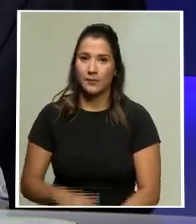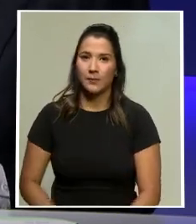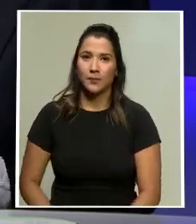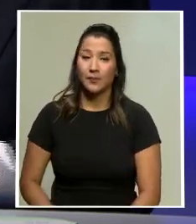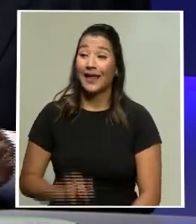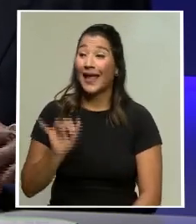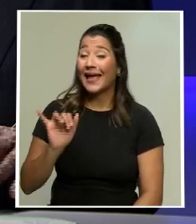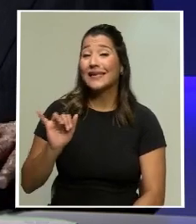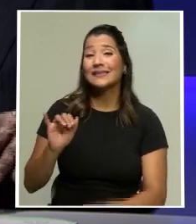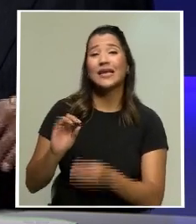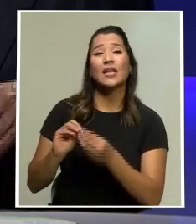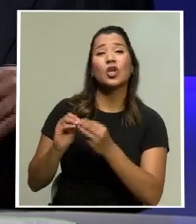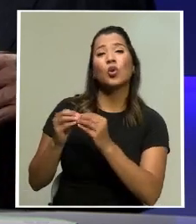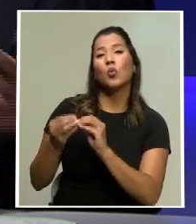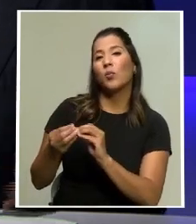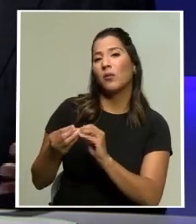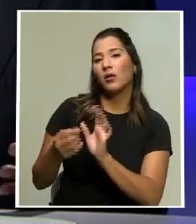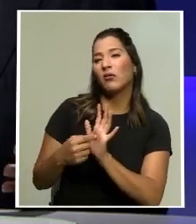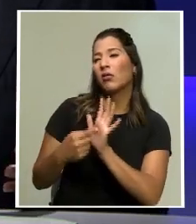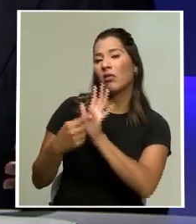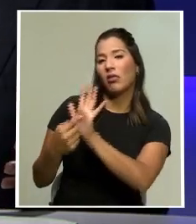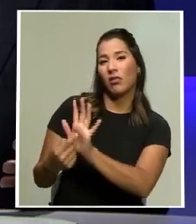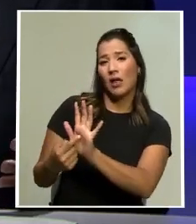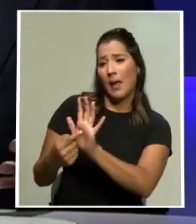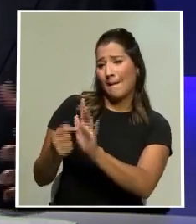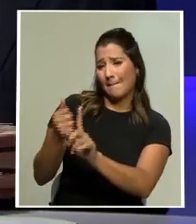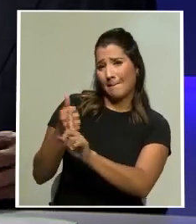Esa cifra es un producto propagandístico.